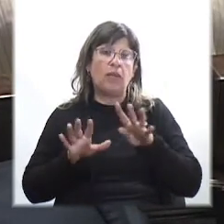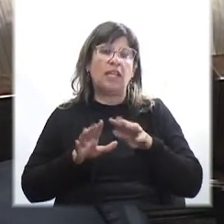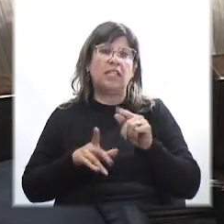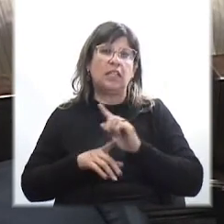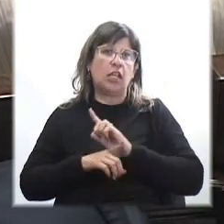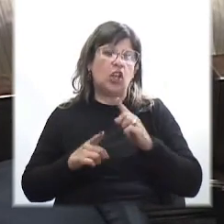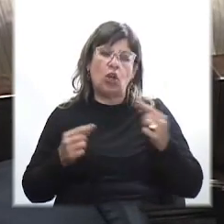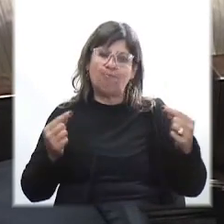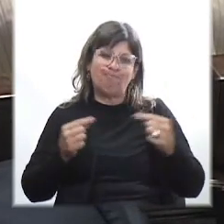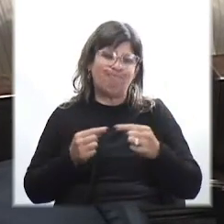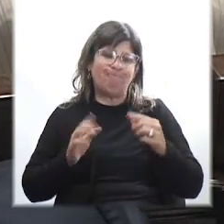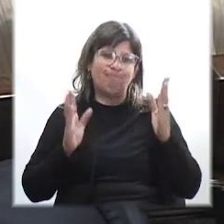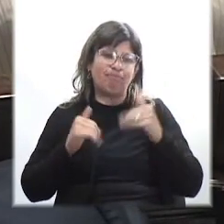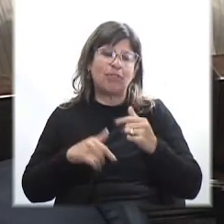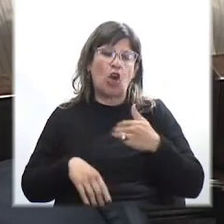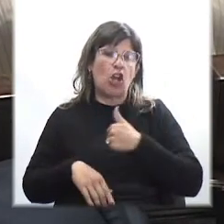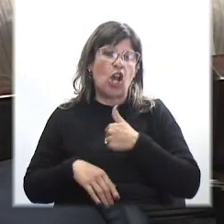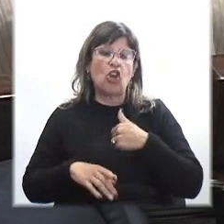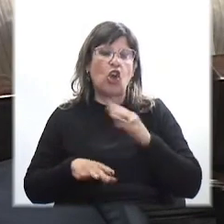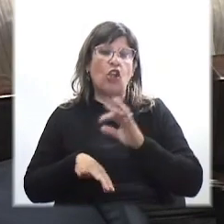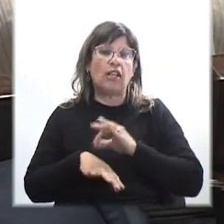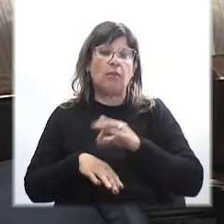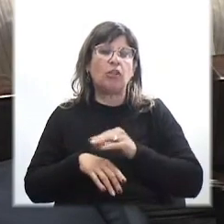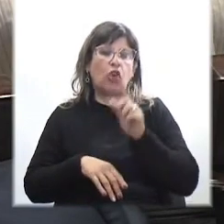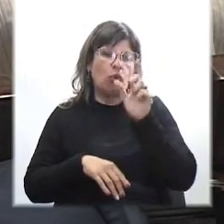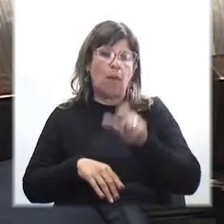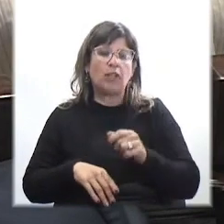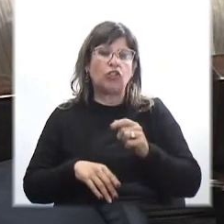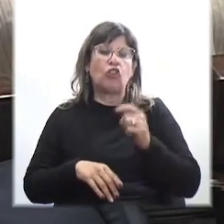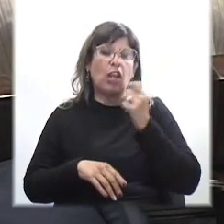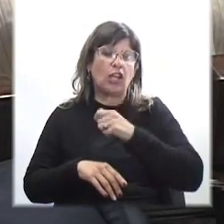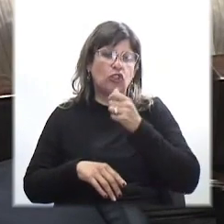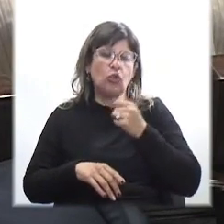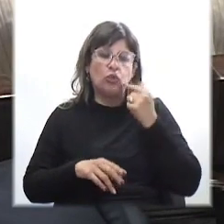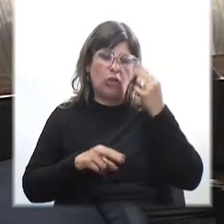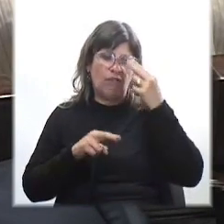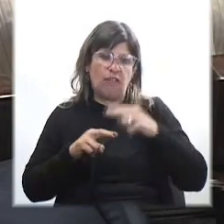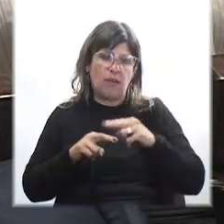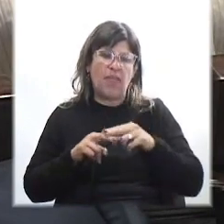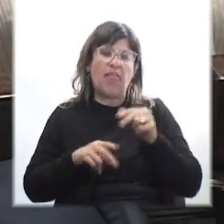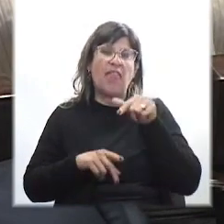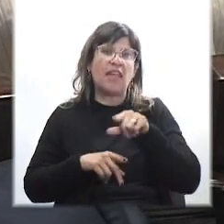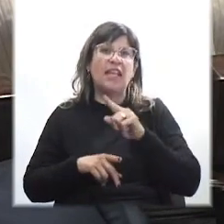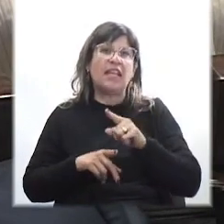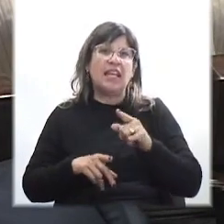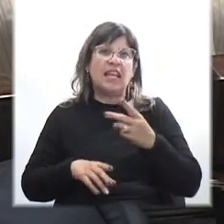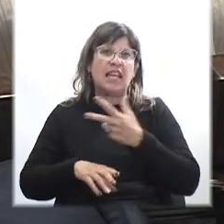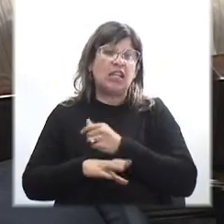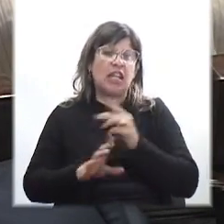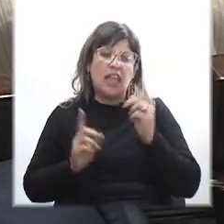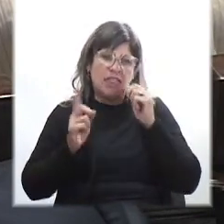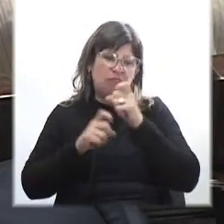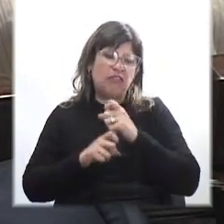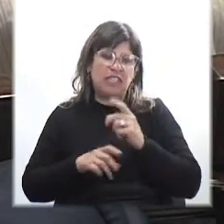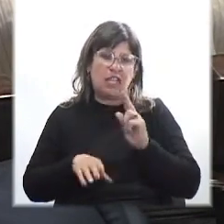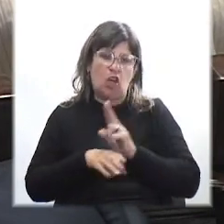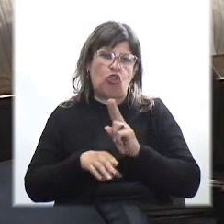que es incompatible con el papel del médico como persona que cura y que la eutanasia legal es difícil o imposible de